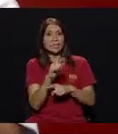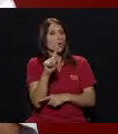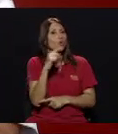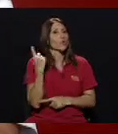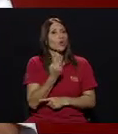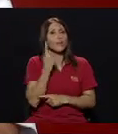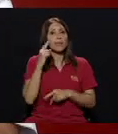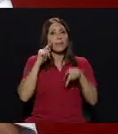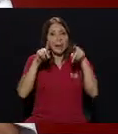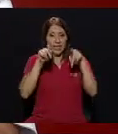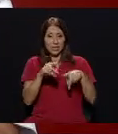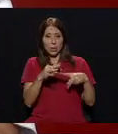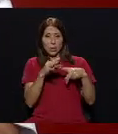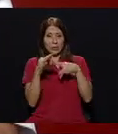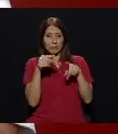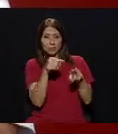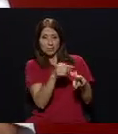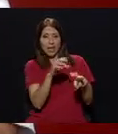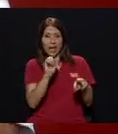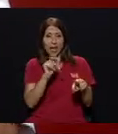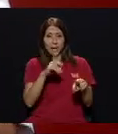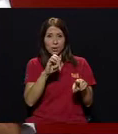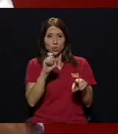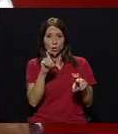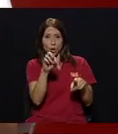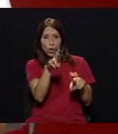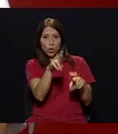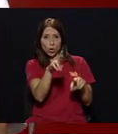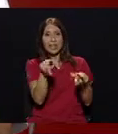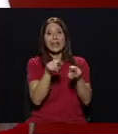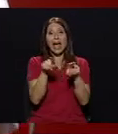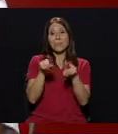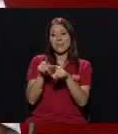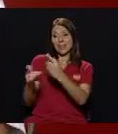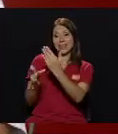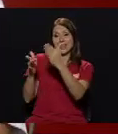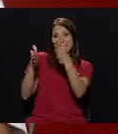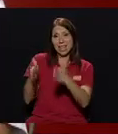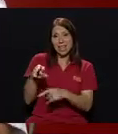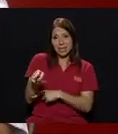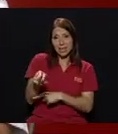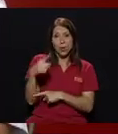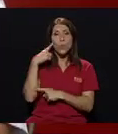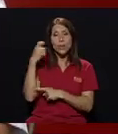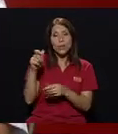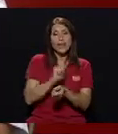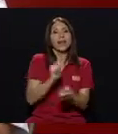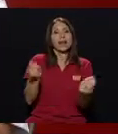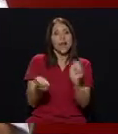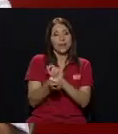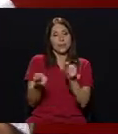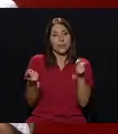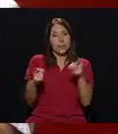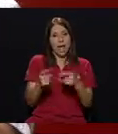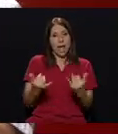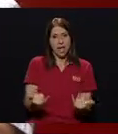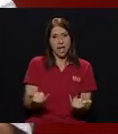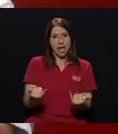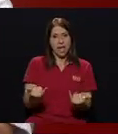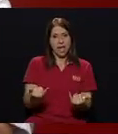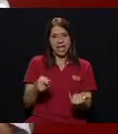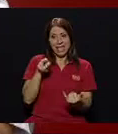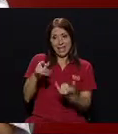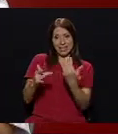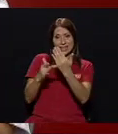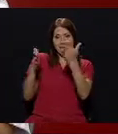sea dirigida al apicultor, ¿verdad? Sino también al técnico que acompaña al apicultor, porque el cambio se está dando, el cambio también lo está